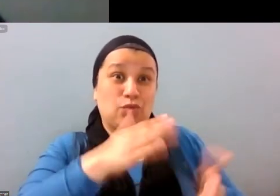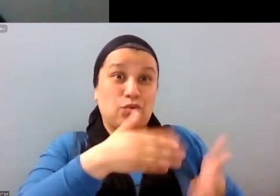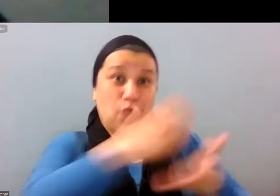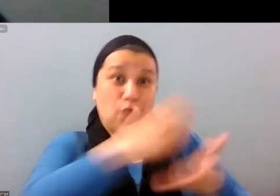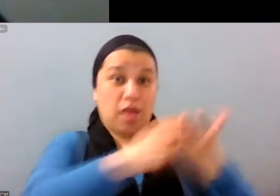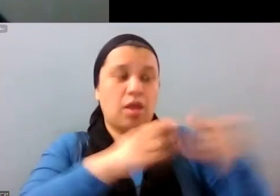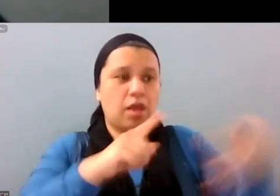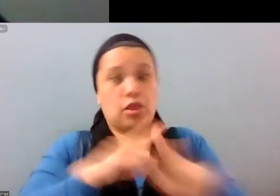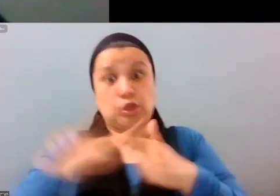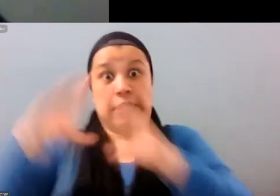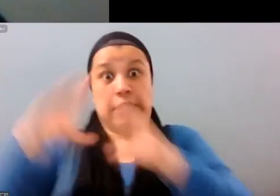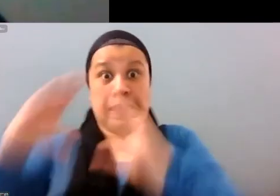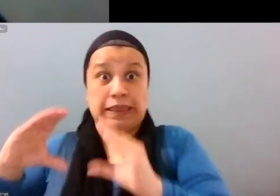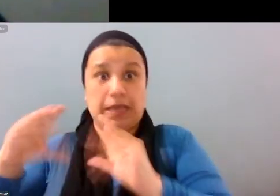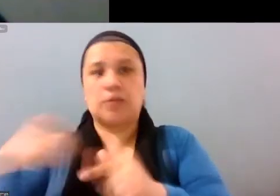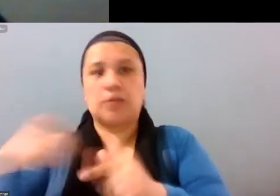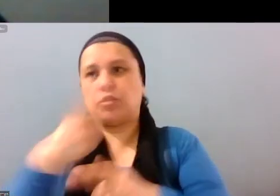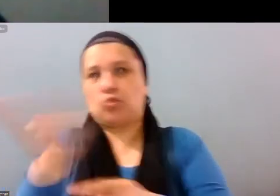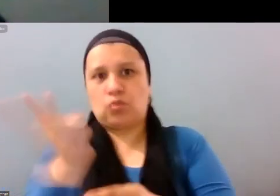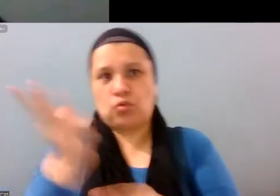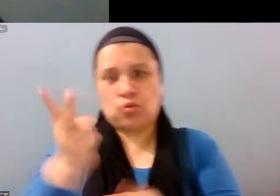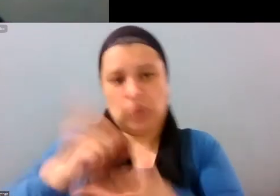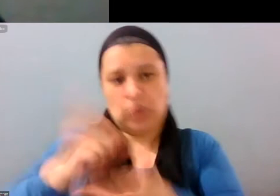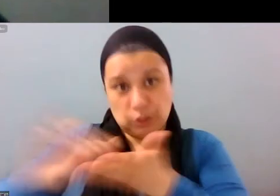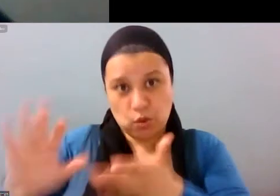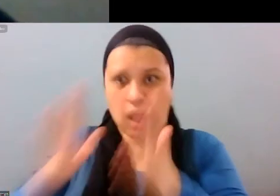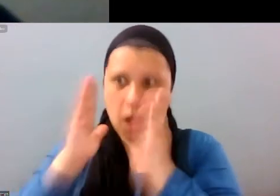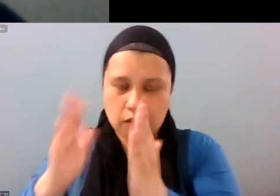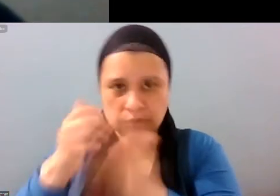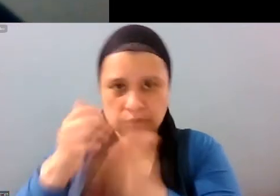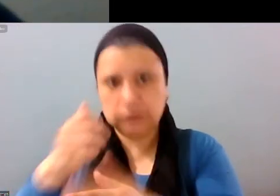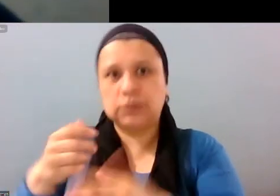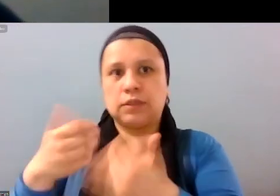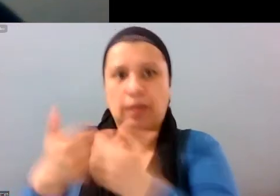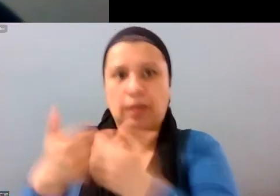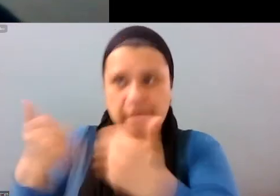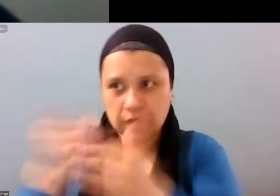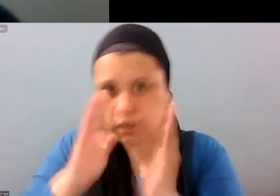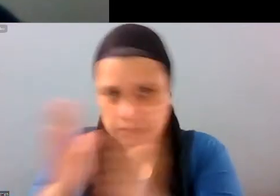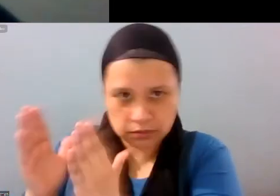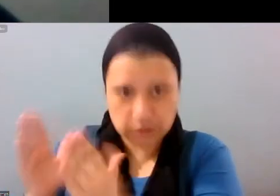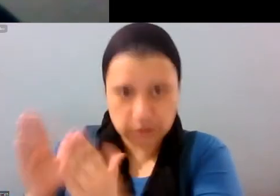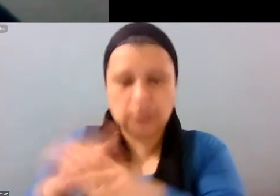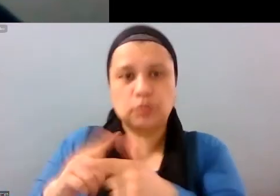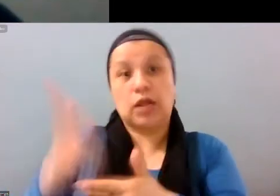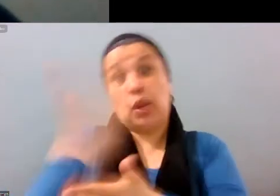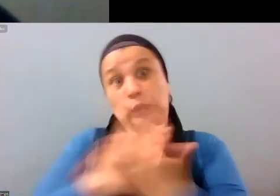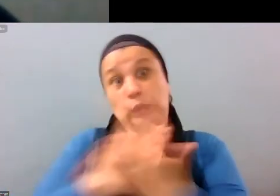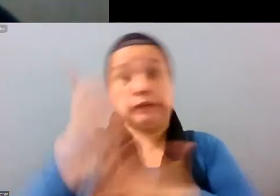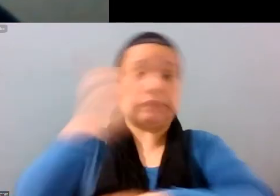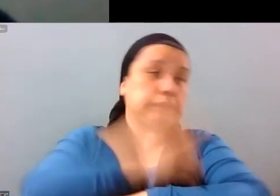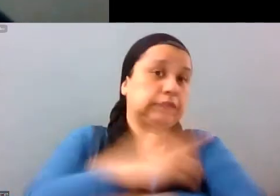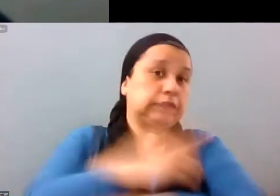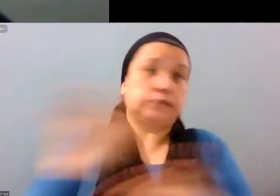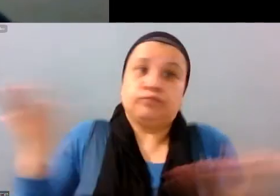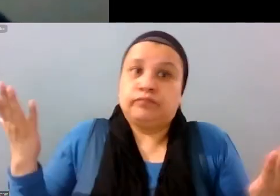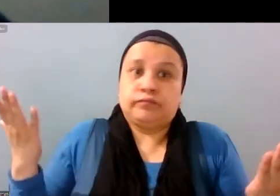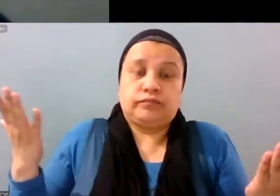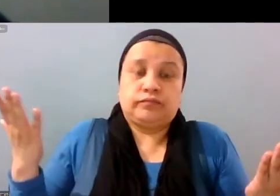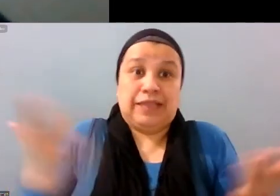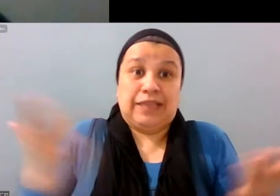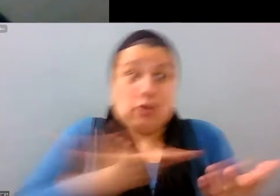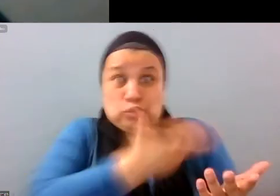a los de primaria ¿verdad? a dividirme en ellos sin embargo hubieron días en los que tenía que estar con los tres al